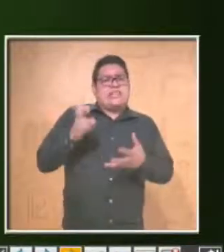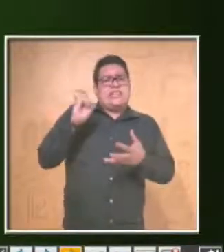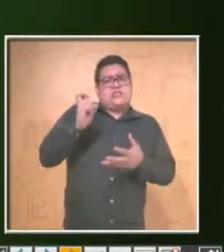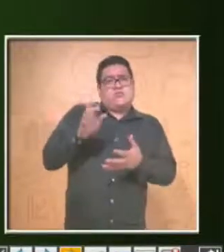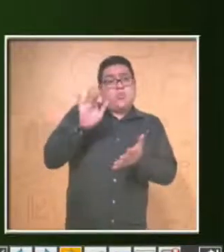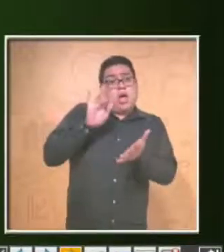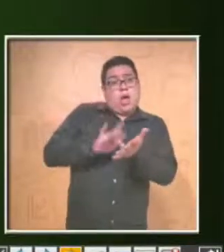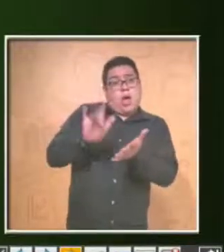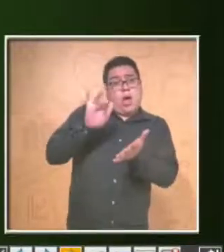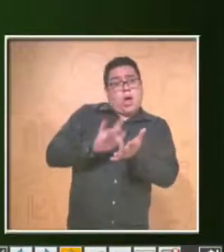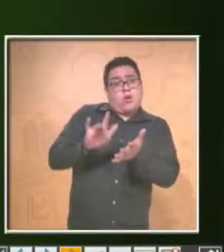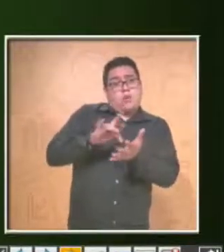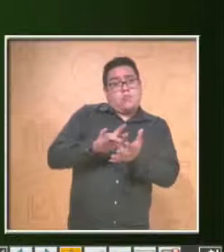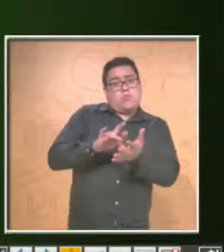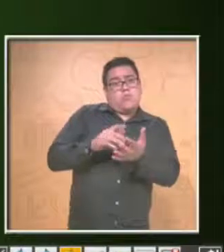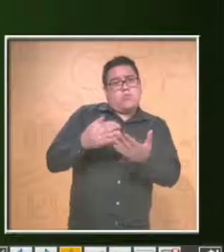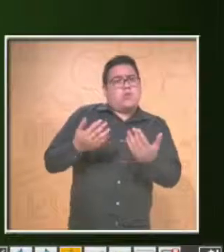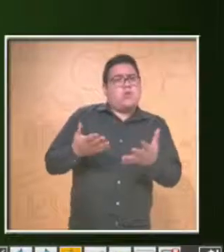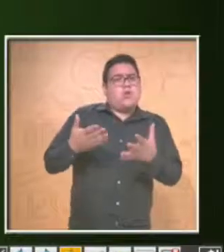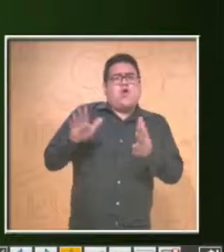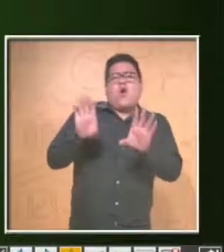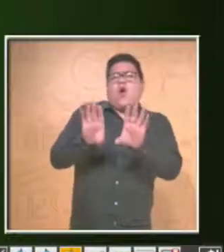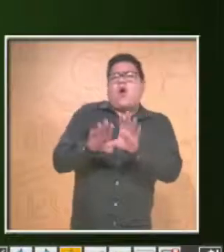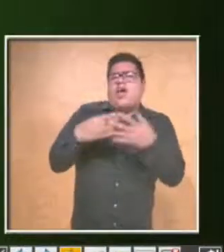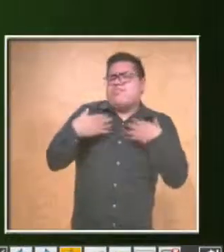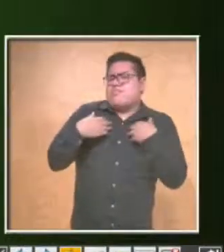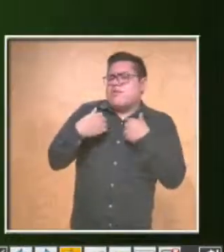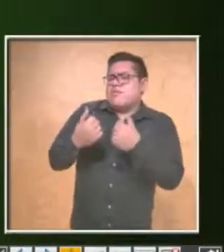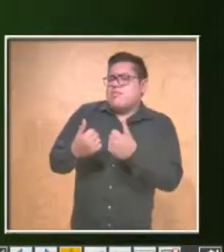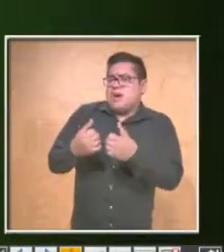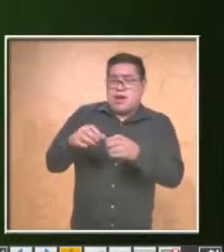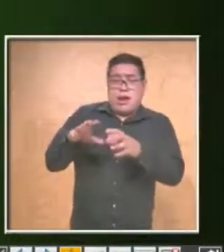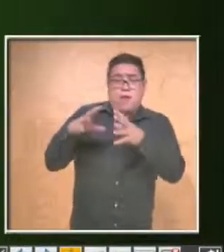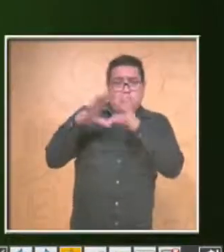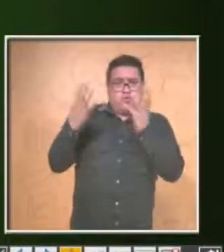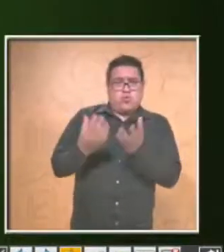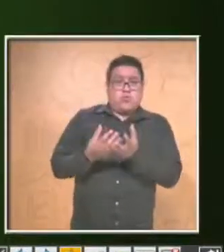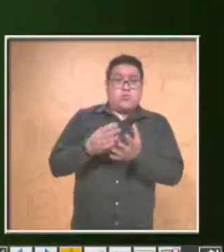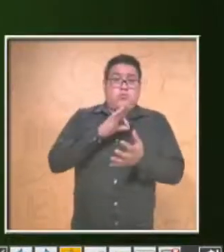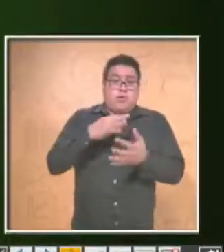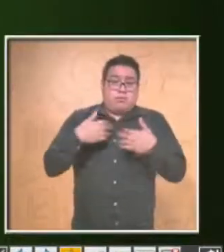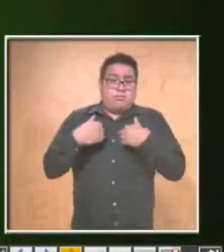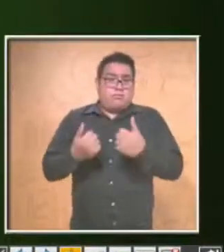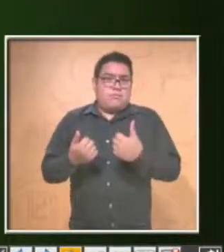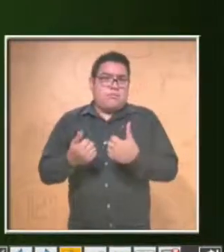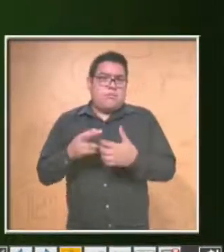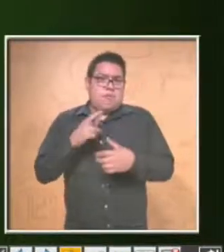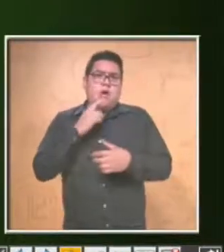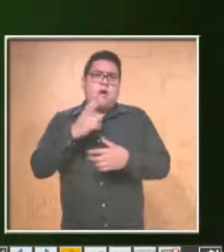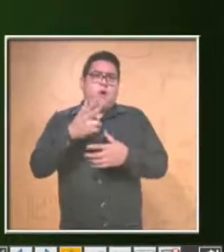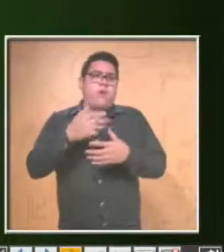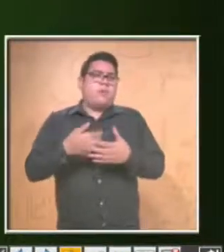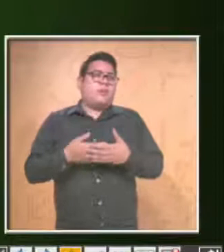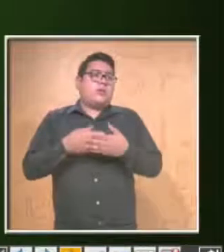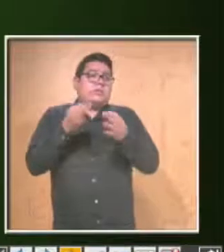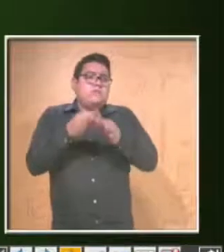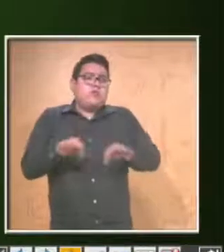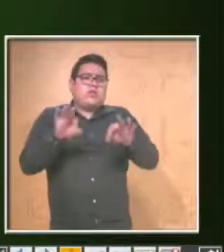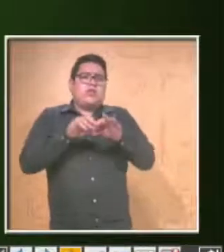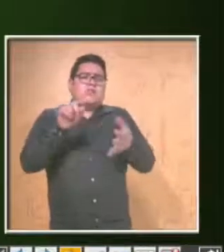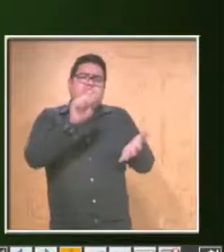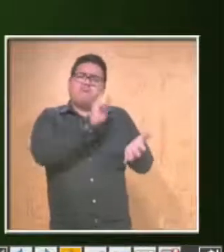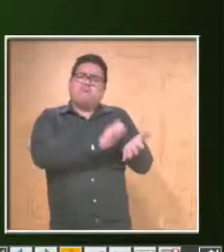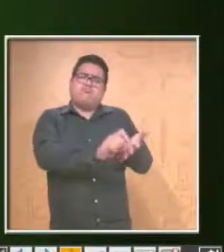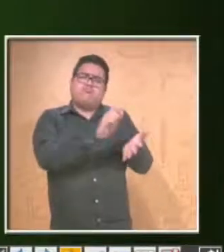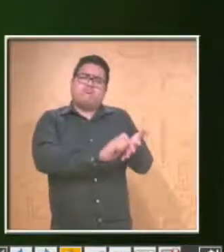beneficiaron con la nueva forma de entender y de concebir al mundo. Y entonces sería prudente que revisaras tus apuntes